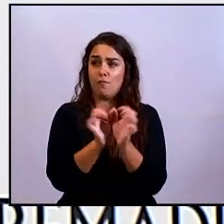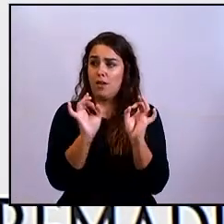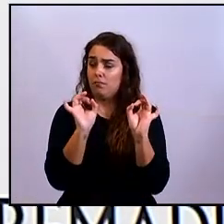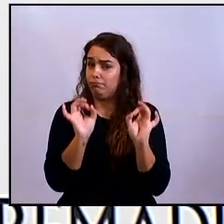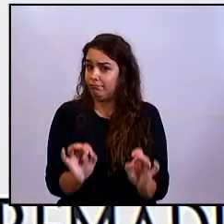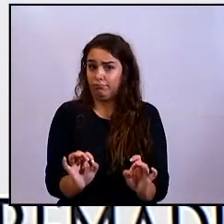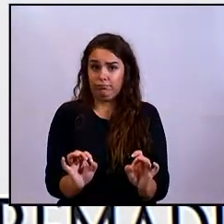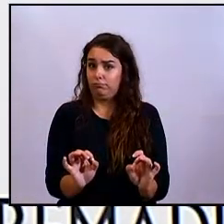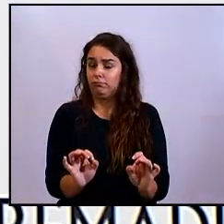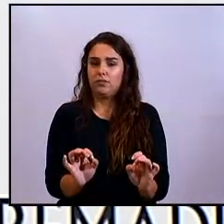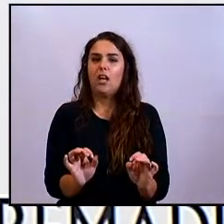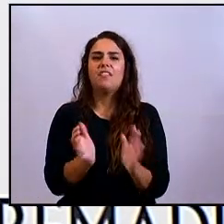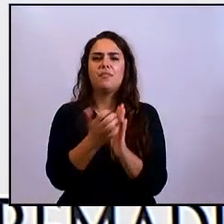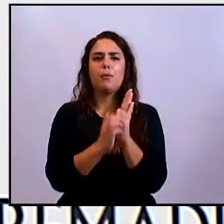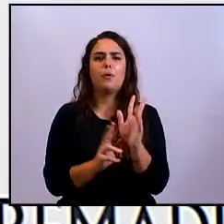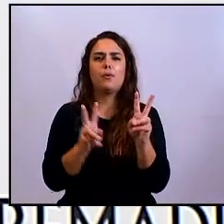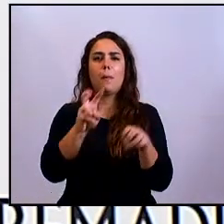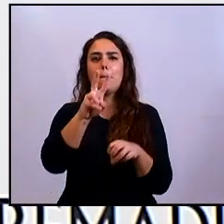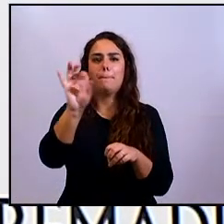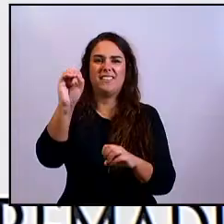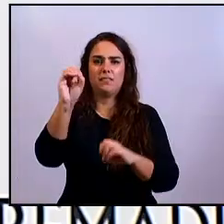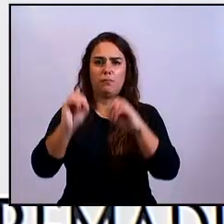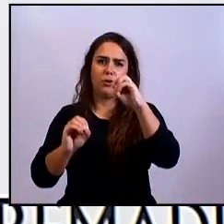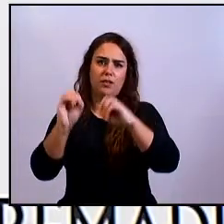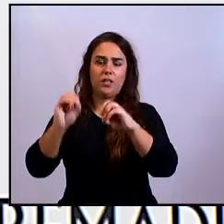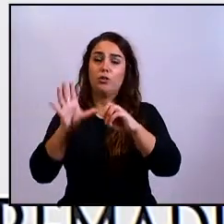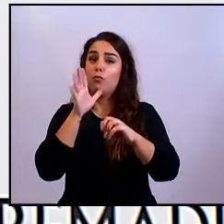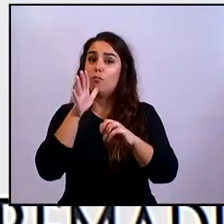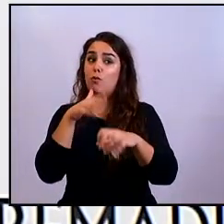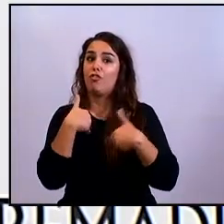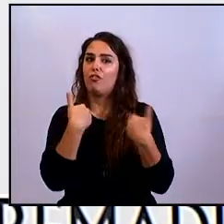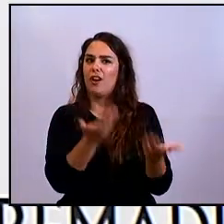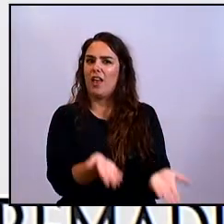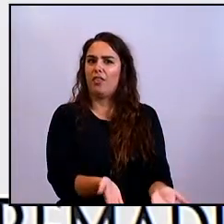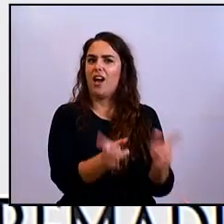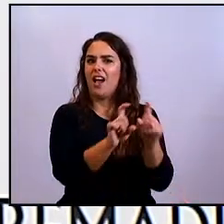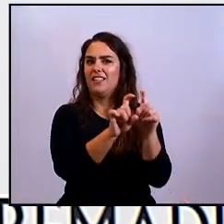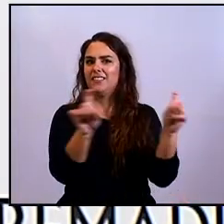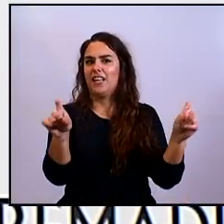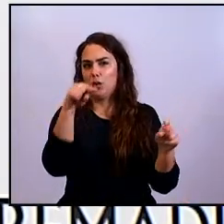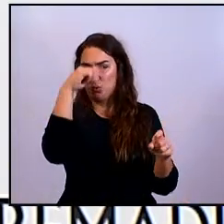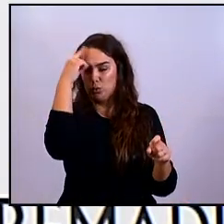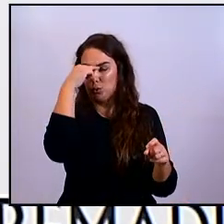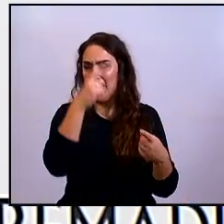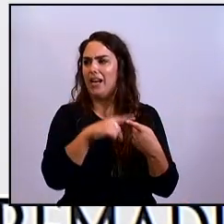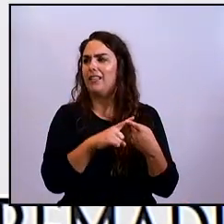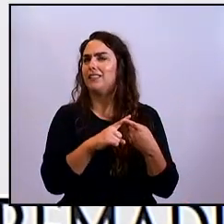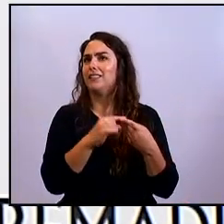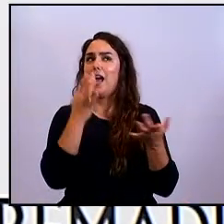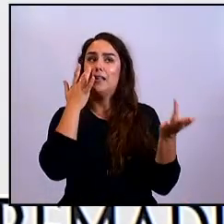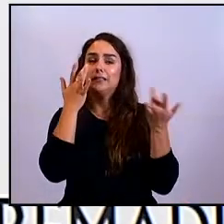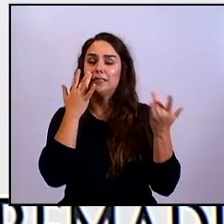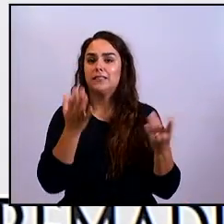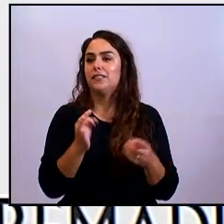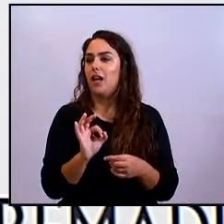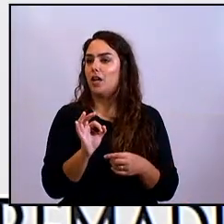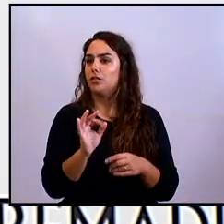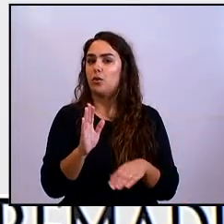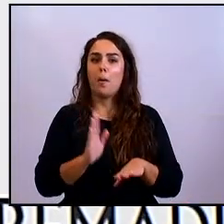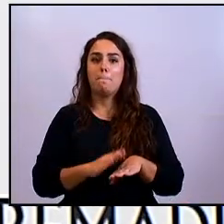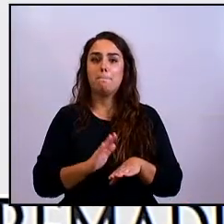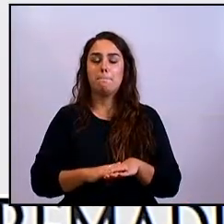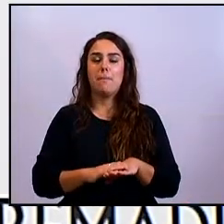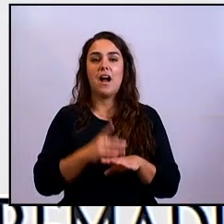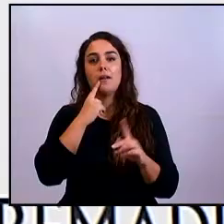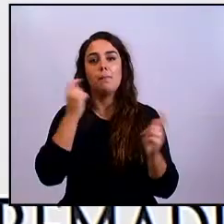implantar una nueva deducción del 20% por donaciones a entidades culturales, artísticas y también para el